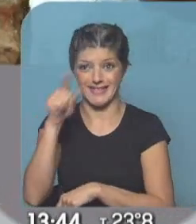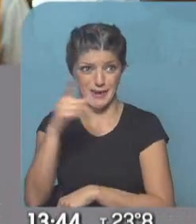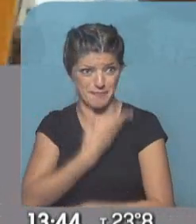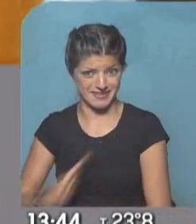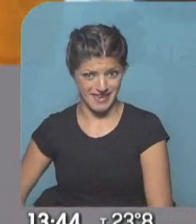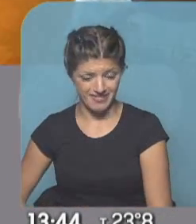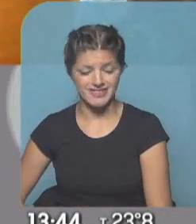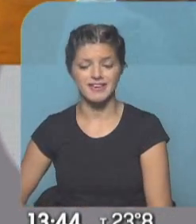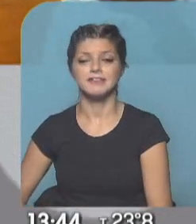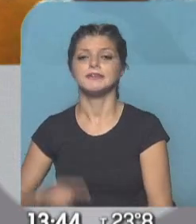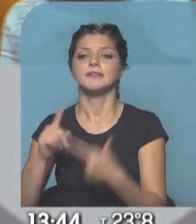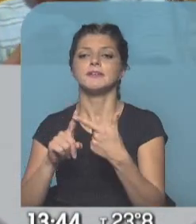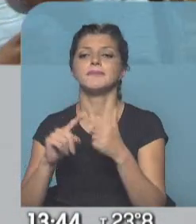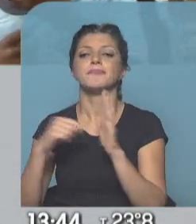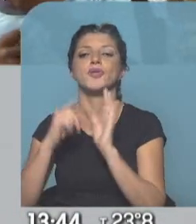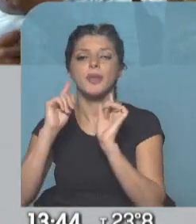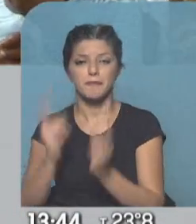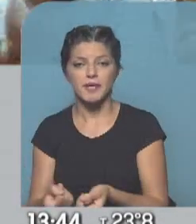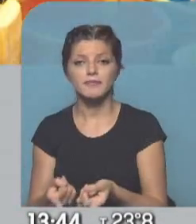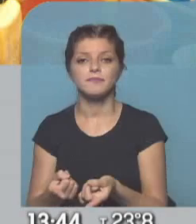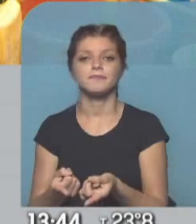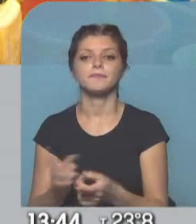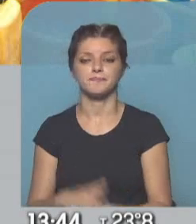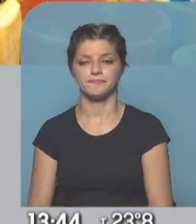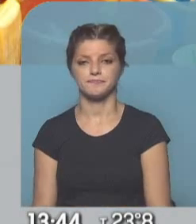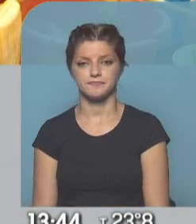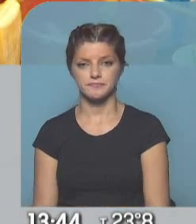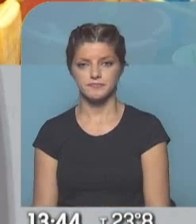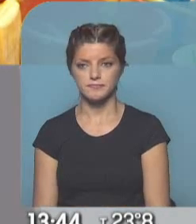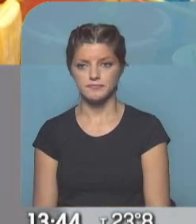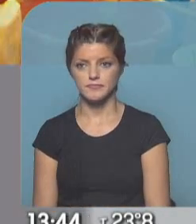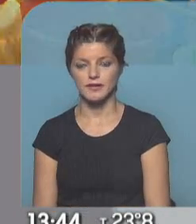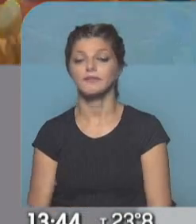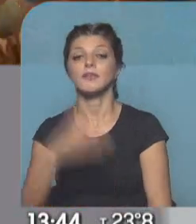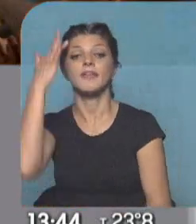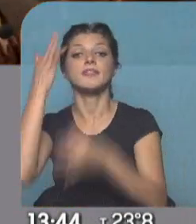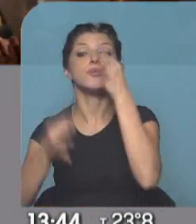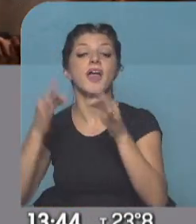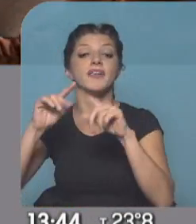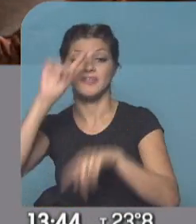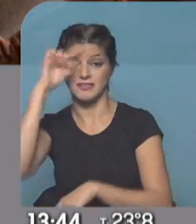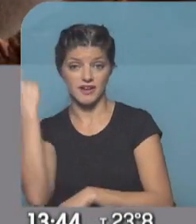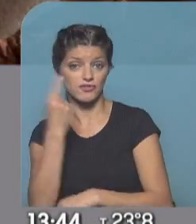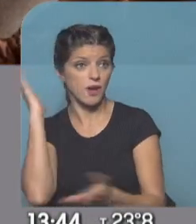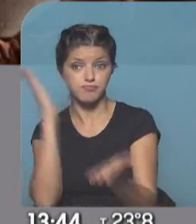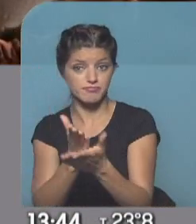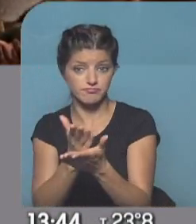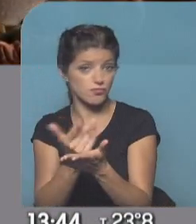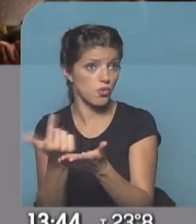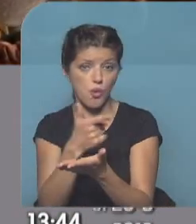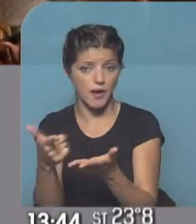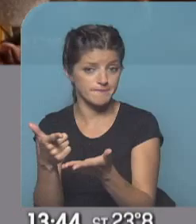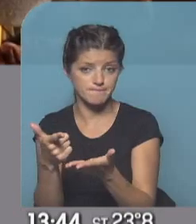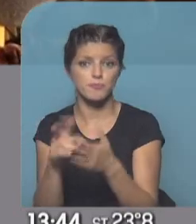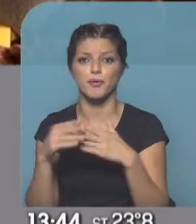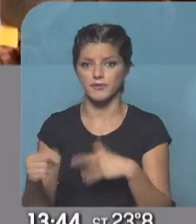sino también por eludir crímenes en tribunales internacionales. Entonces, por eso se requiere una